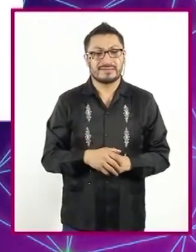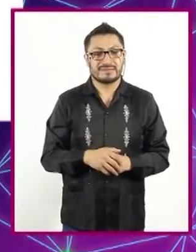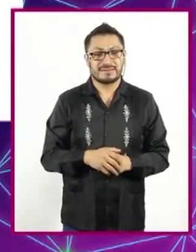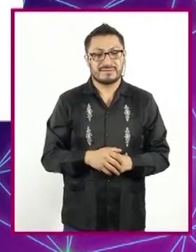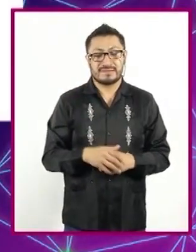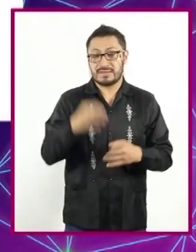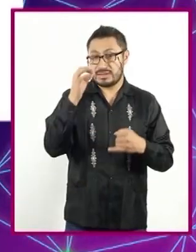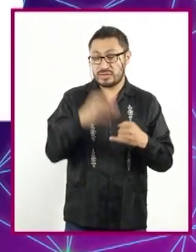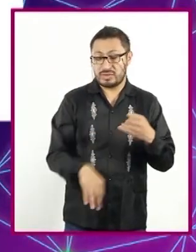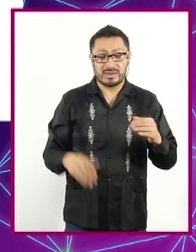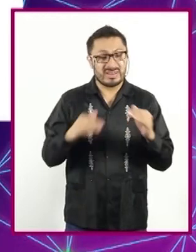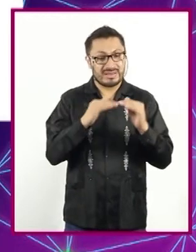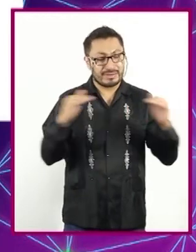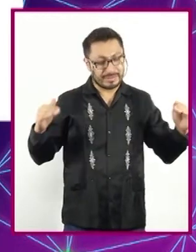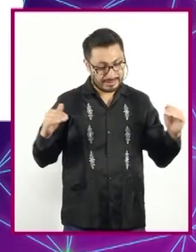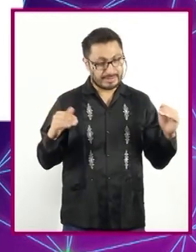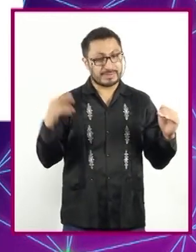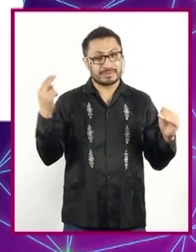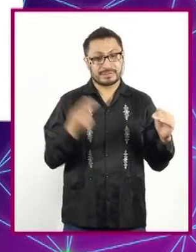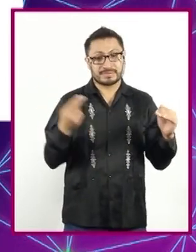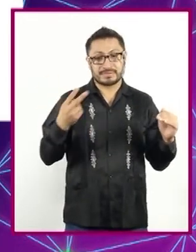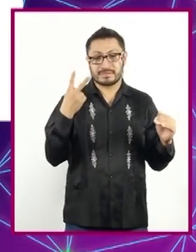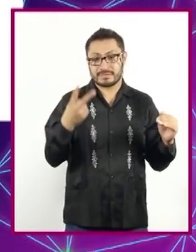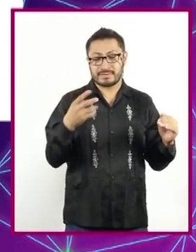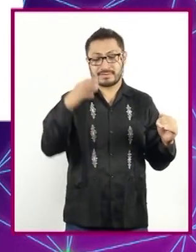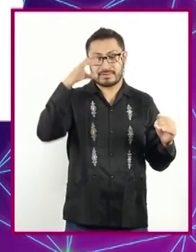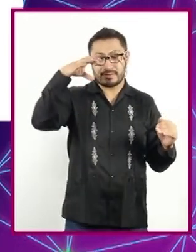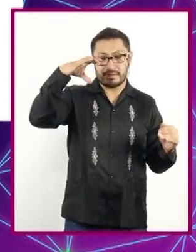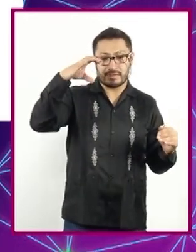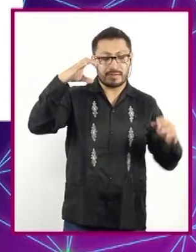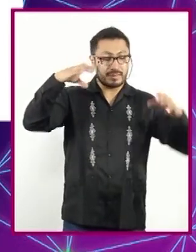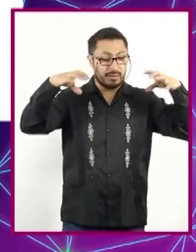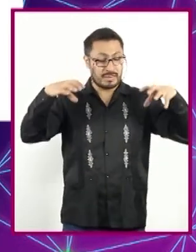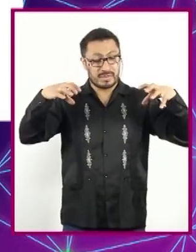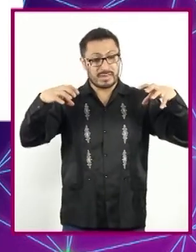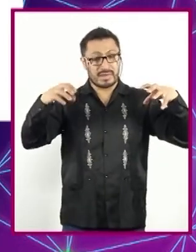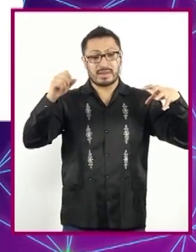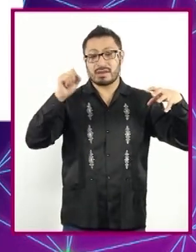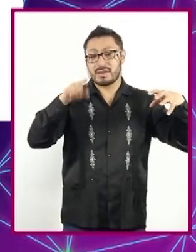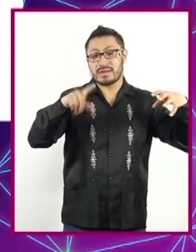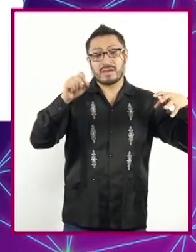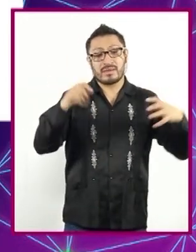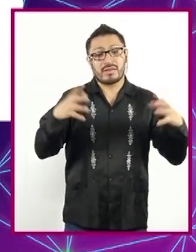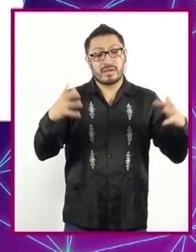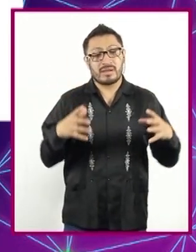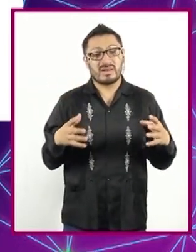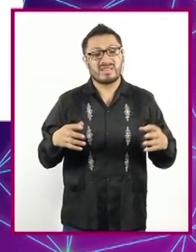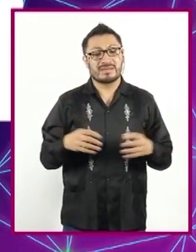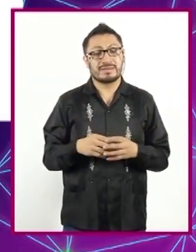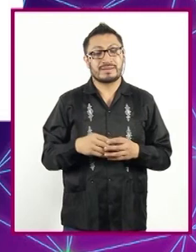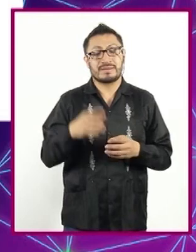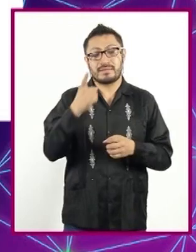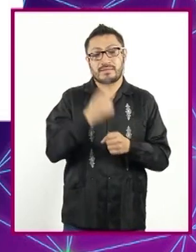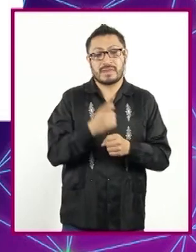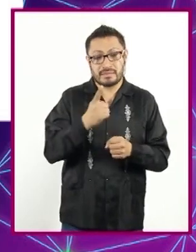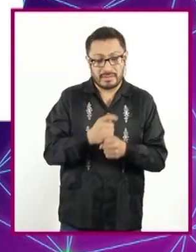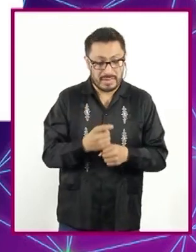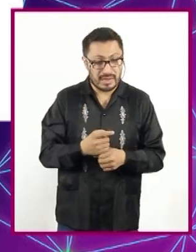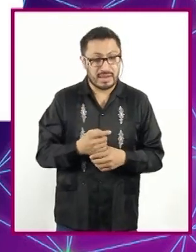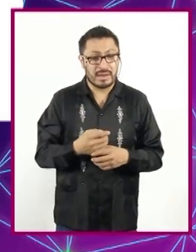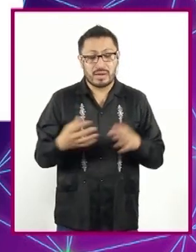Para el último corte se necesitan 2 conos. Ambos se generan al prolongar la generatriz del primero de